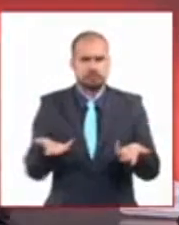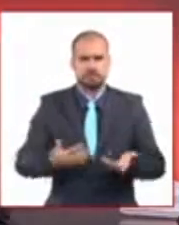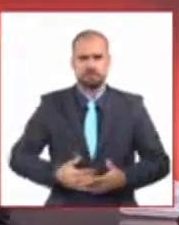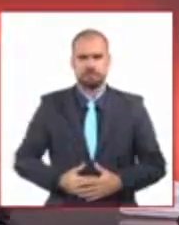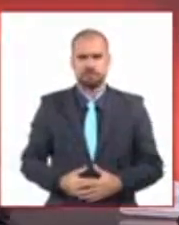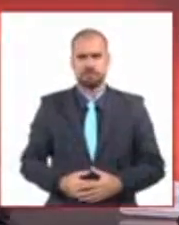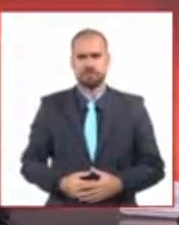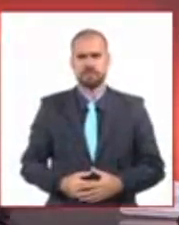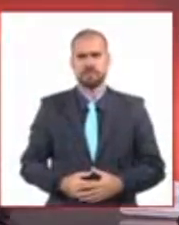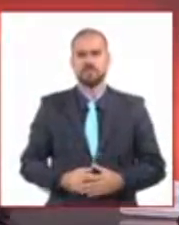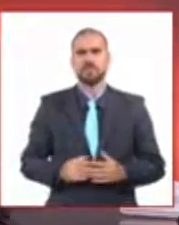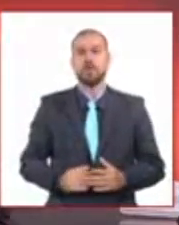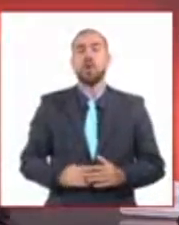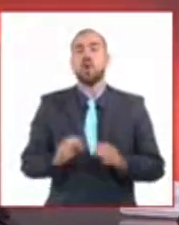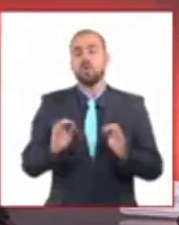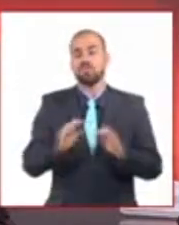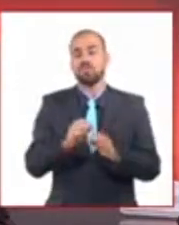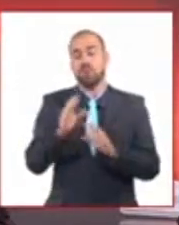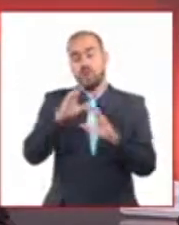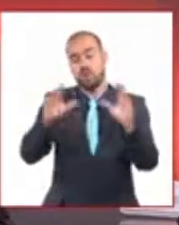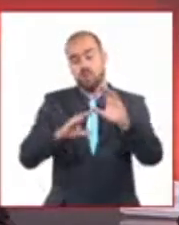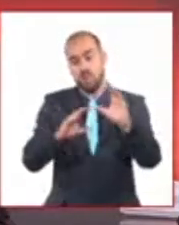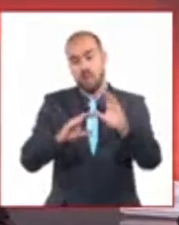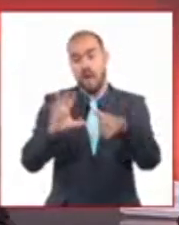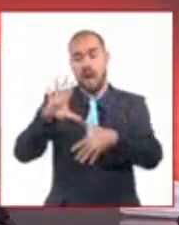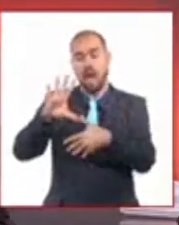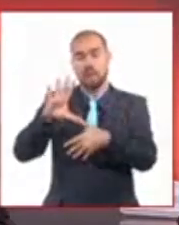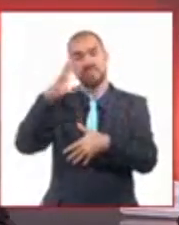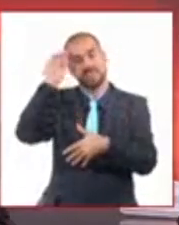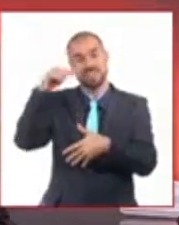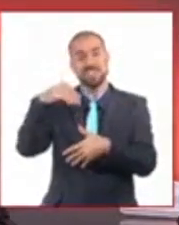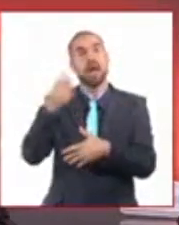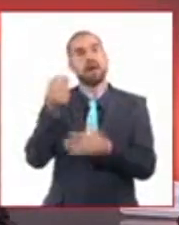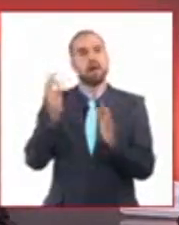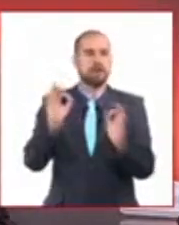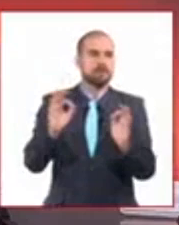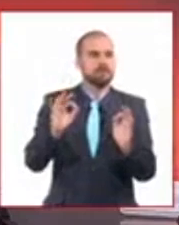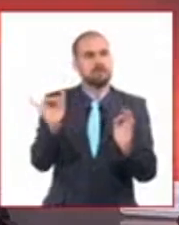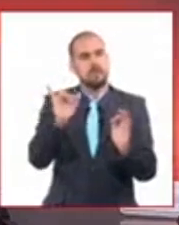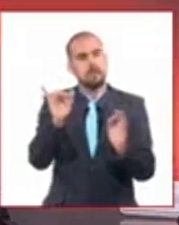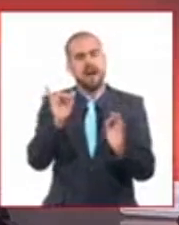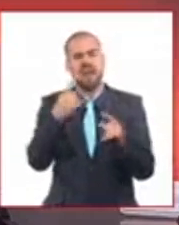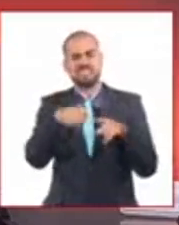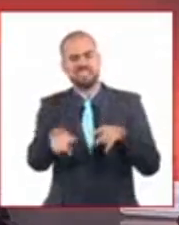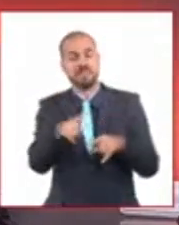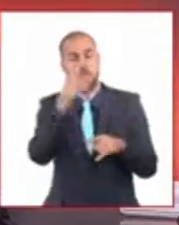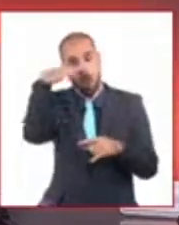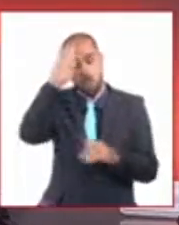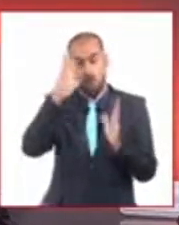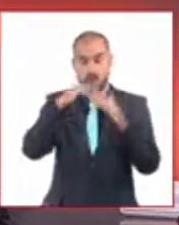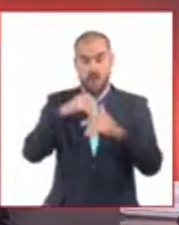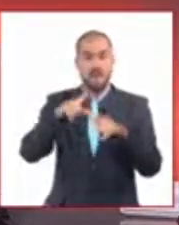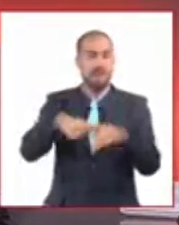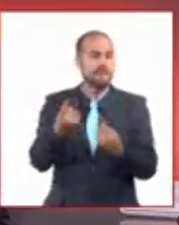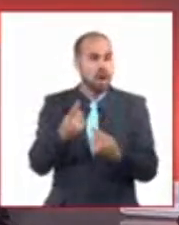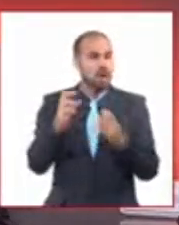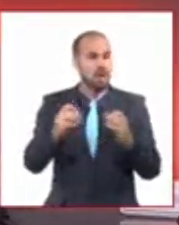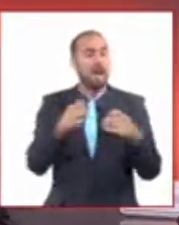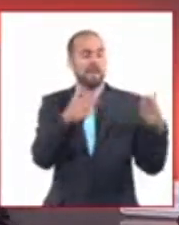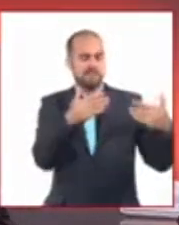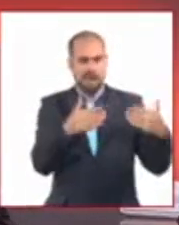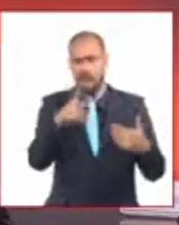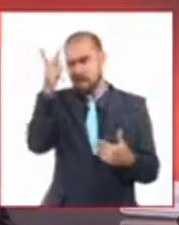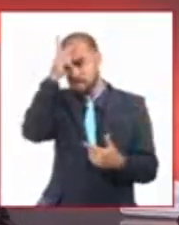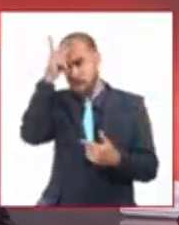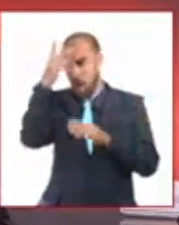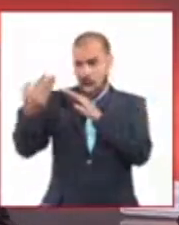evidentemente están extrañando a cuba porque el folklore cubano que hubo en panamá y en perú todavía tiene que estar y obviamente fue